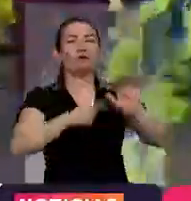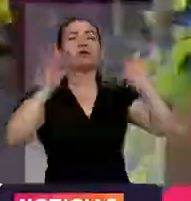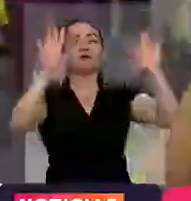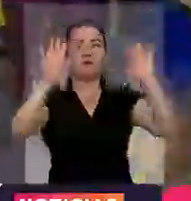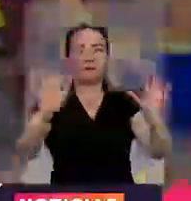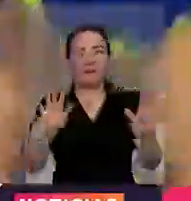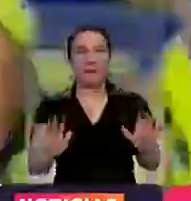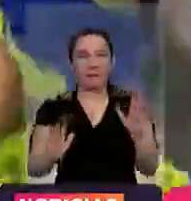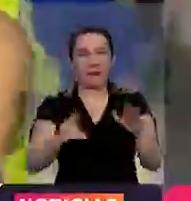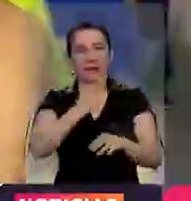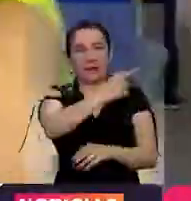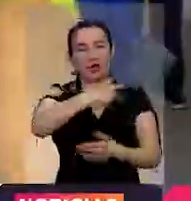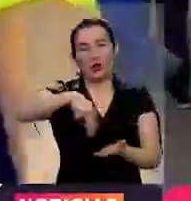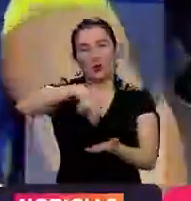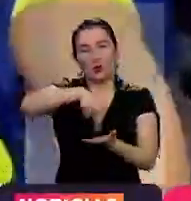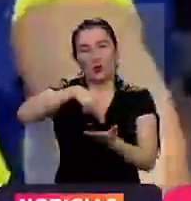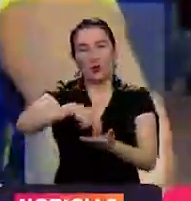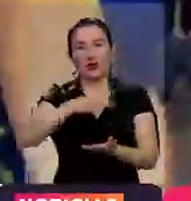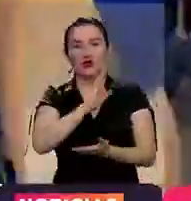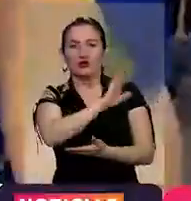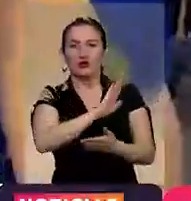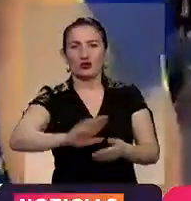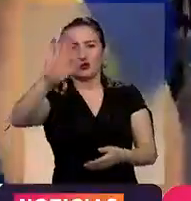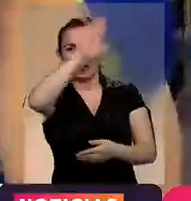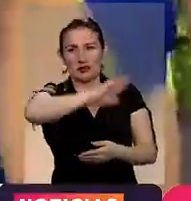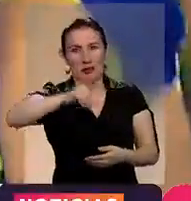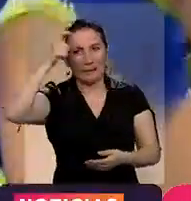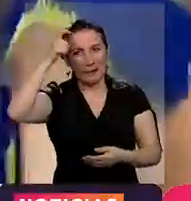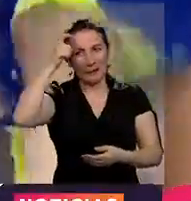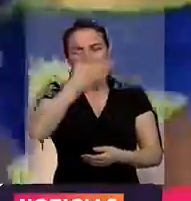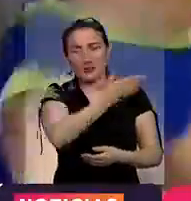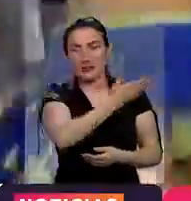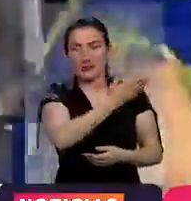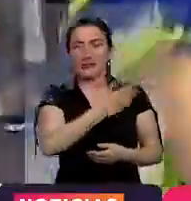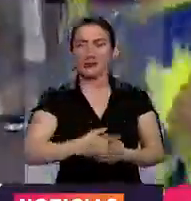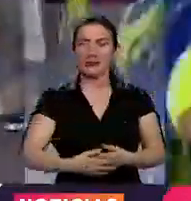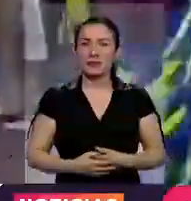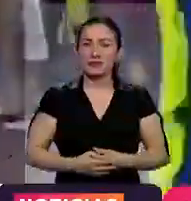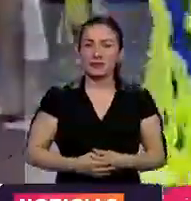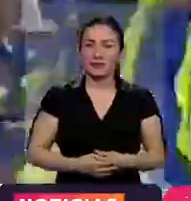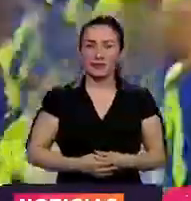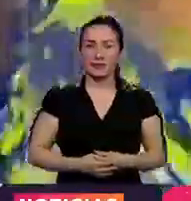más sobre la cultura y las tradiciones de esta zona del país.